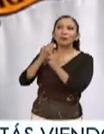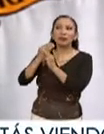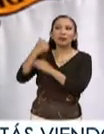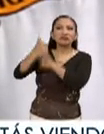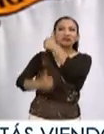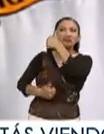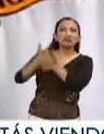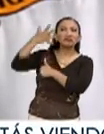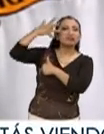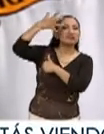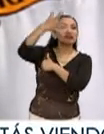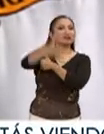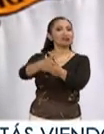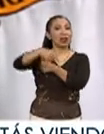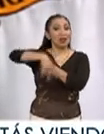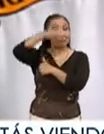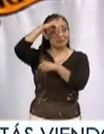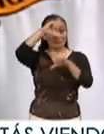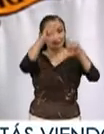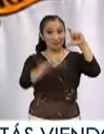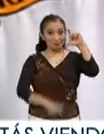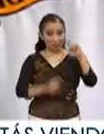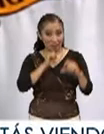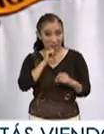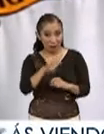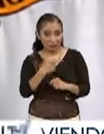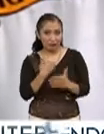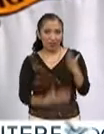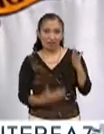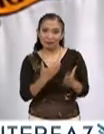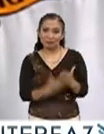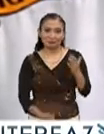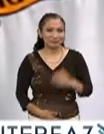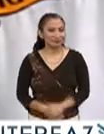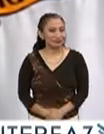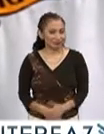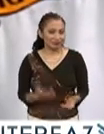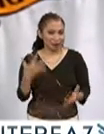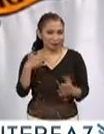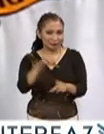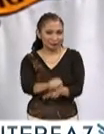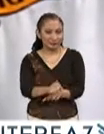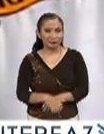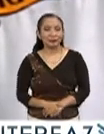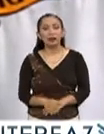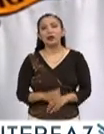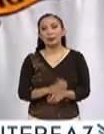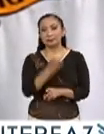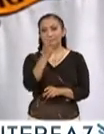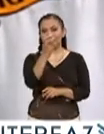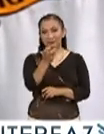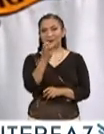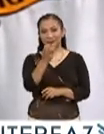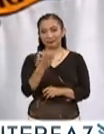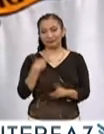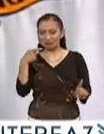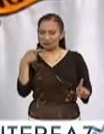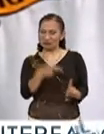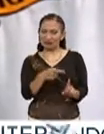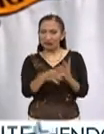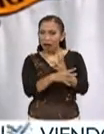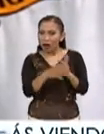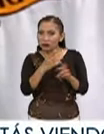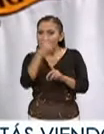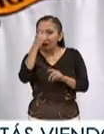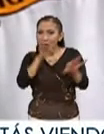conciencia que a nivel nacional o a nivel internacional nos falta mucho por lograr. Entonces, el punto